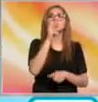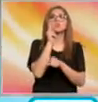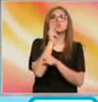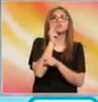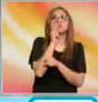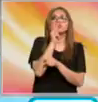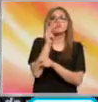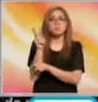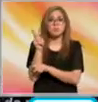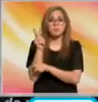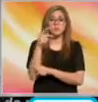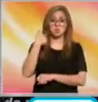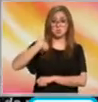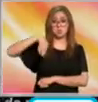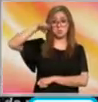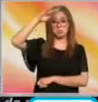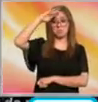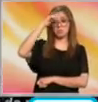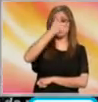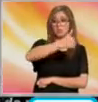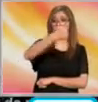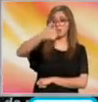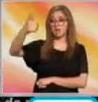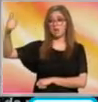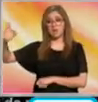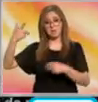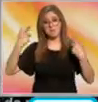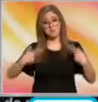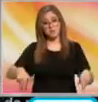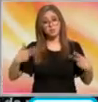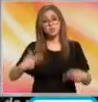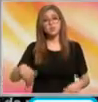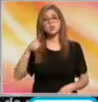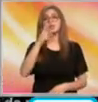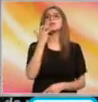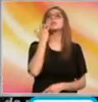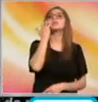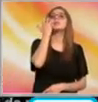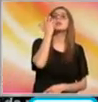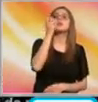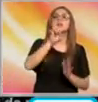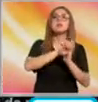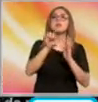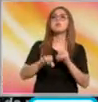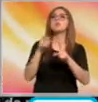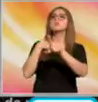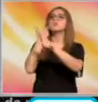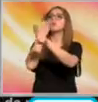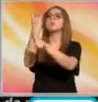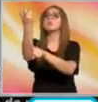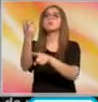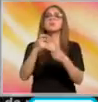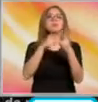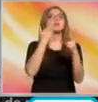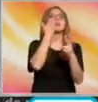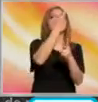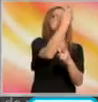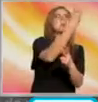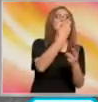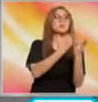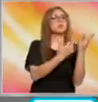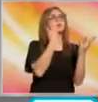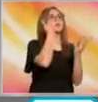Creo que todos nosotros tenemos un momento en la vida, si no es que toda la vida, deseando lo que no tenemos, sin apreciar lo que sí se